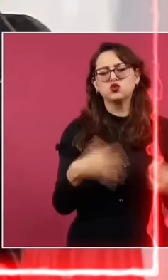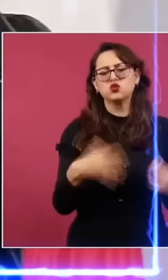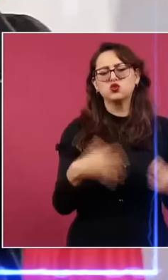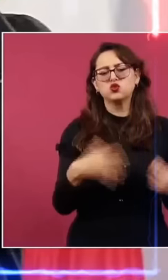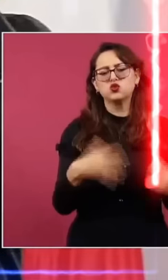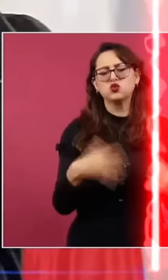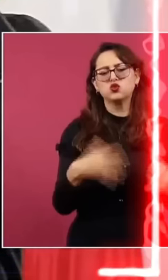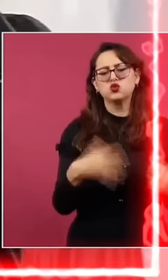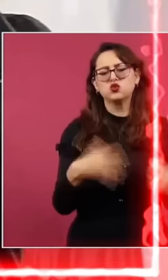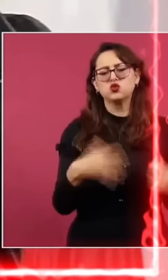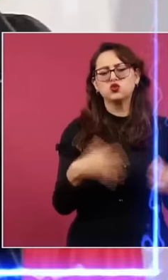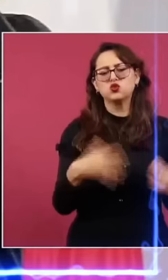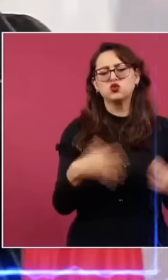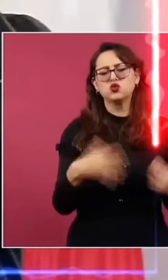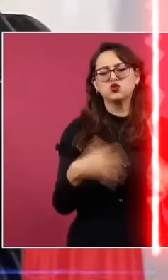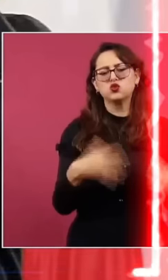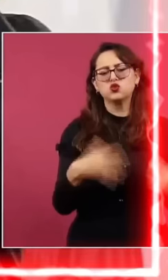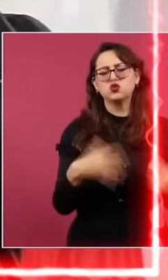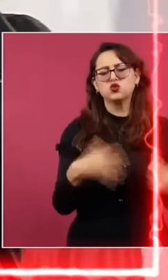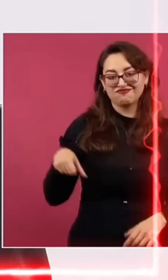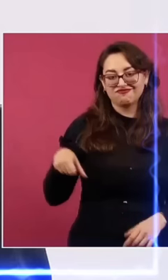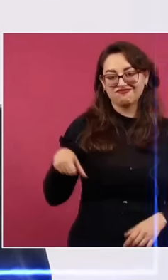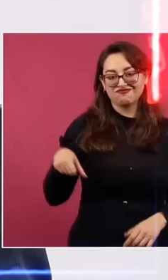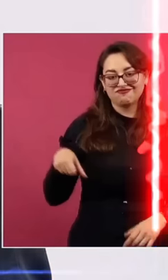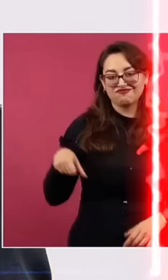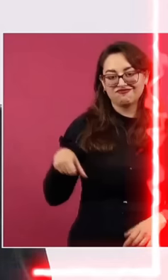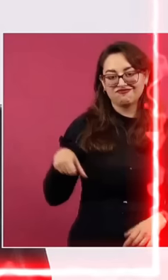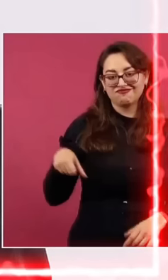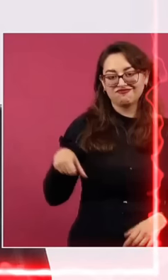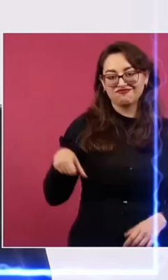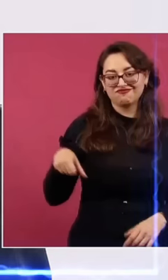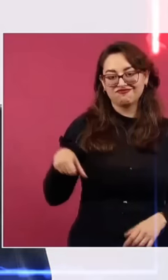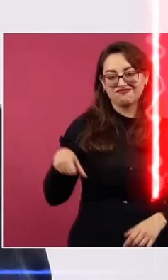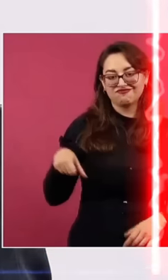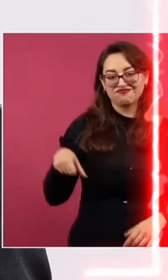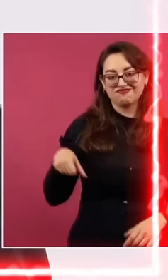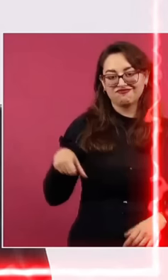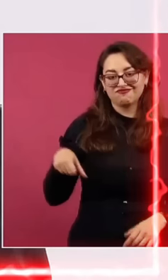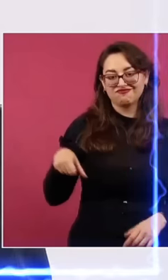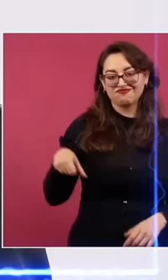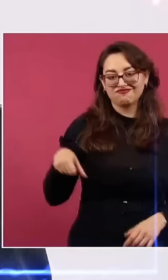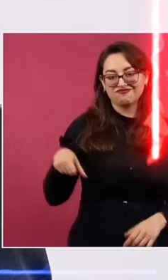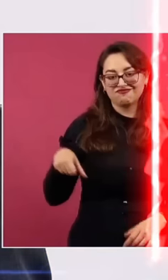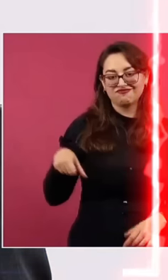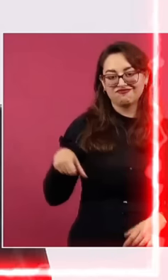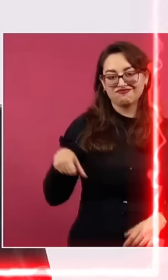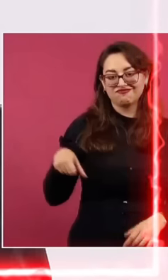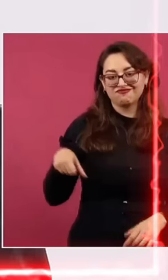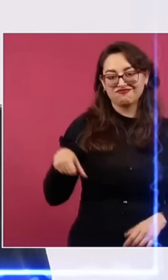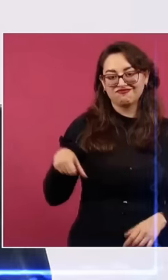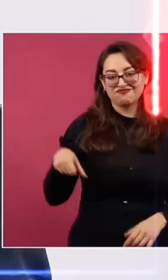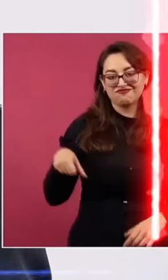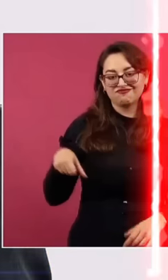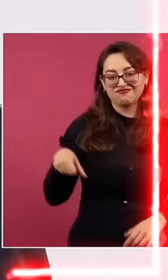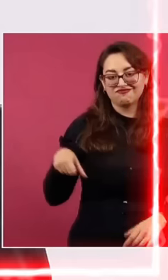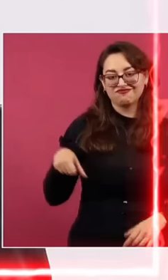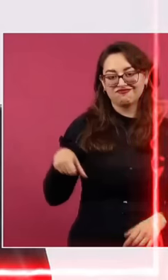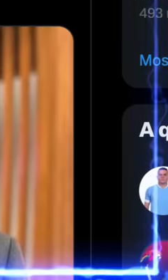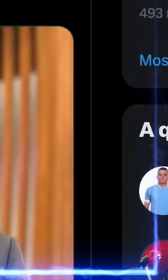que te suscribas si te gustó el vídeo dale like y te recuerdo que tú y yo tenemos una cita en el siguiente video hasta la